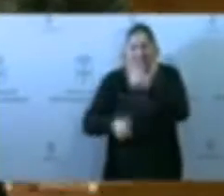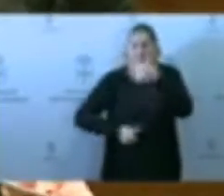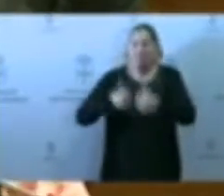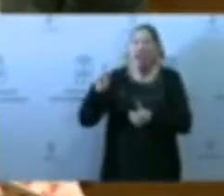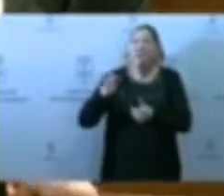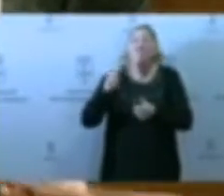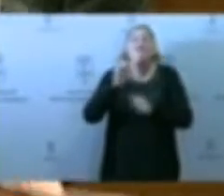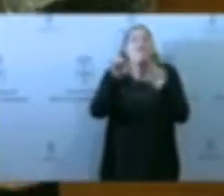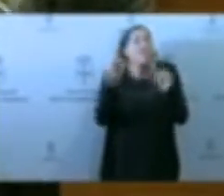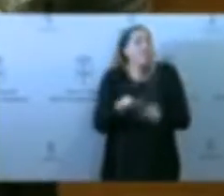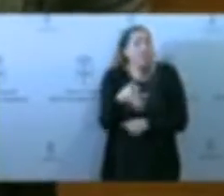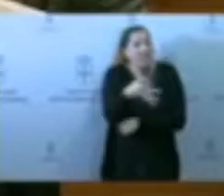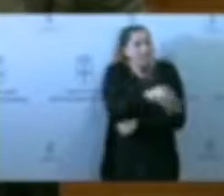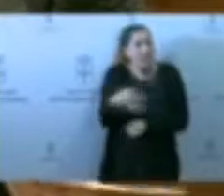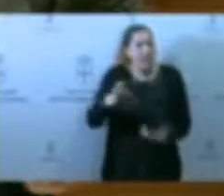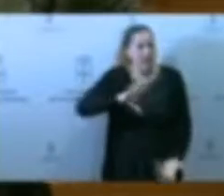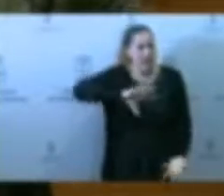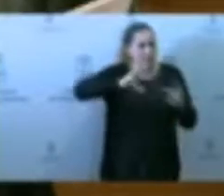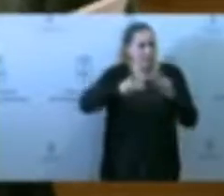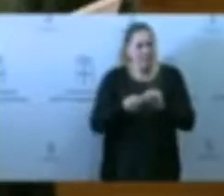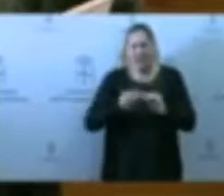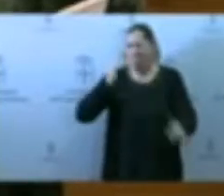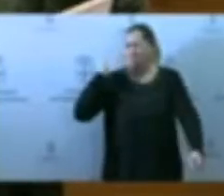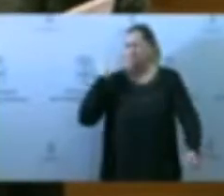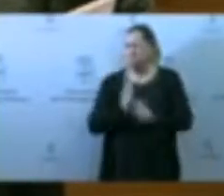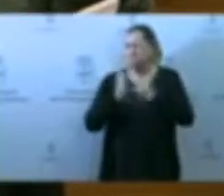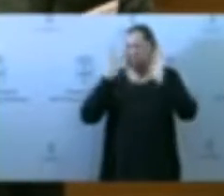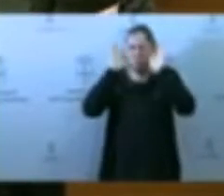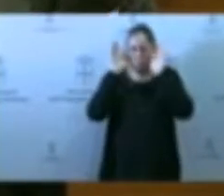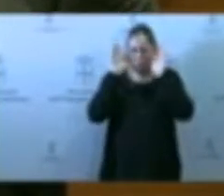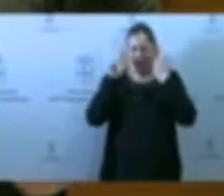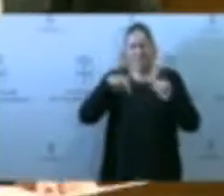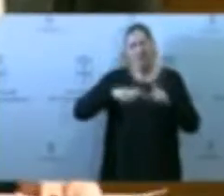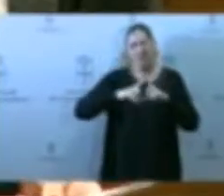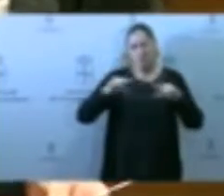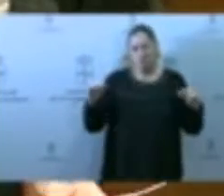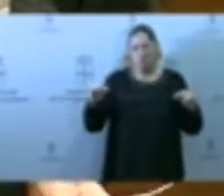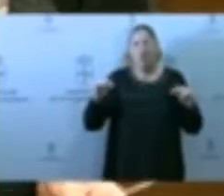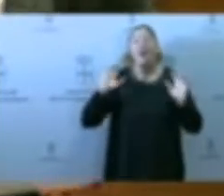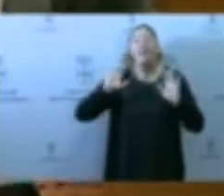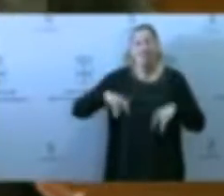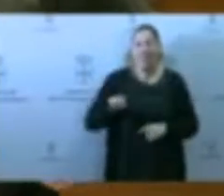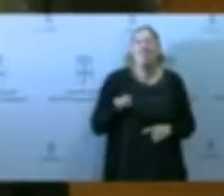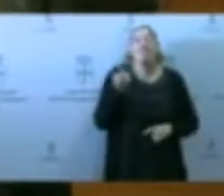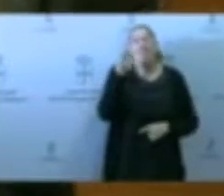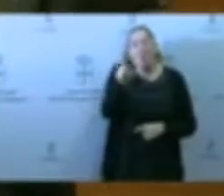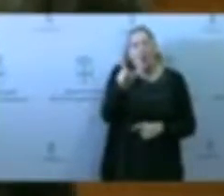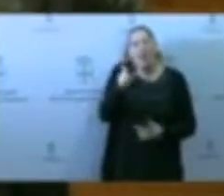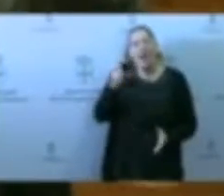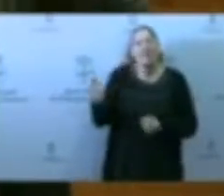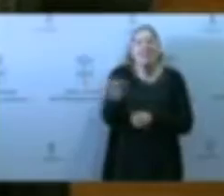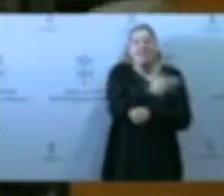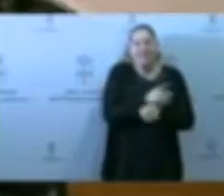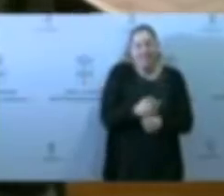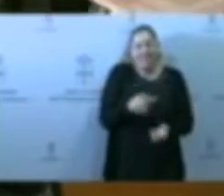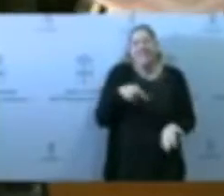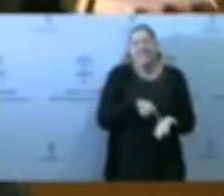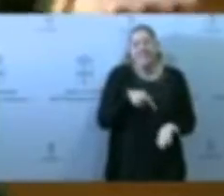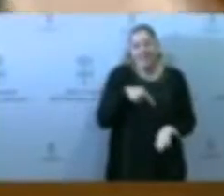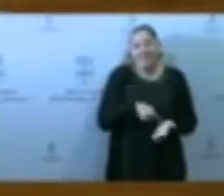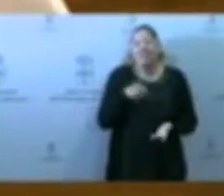efectivos que se aplican tan brutalmente en nuestra comunidad autónoma, se deriva la cuota a ingresar. Y a usted yo veo que le da